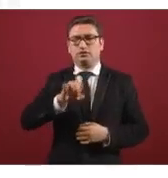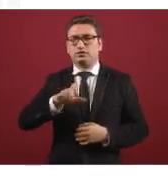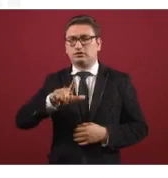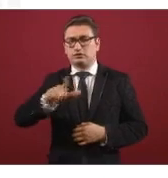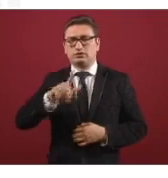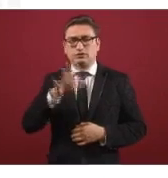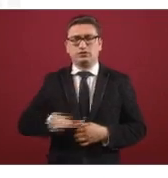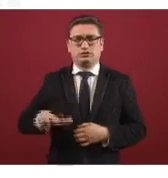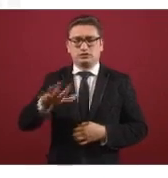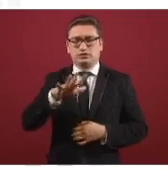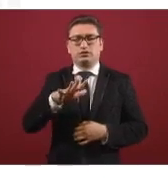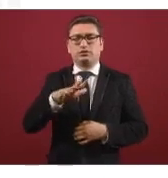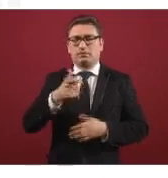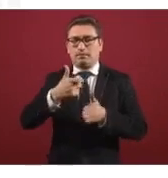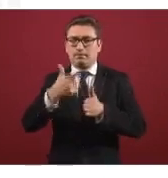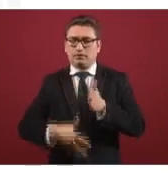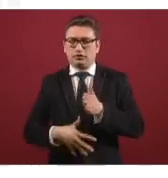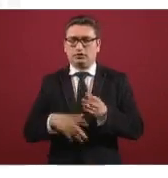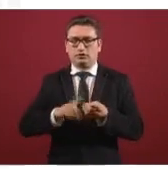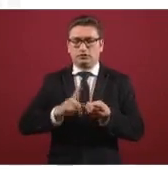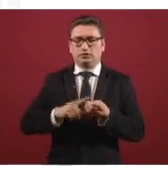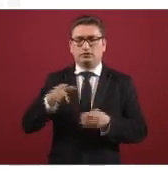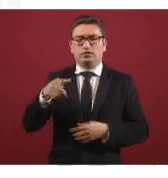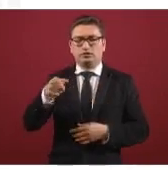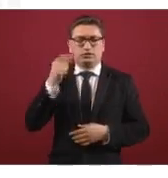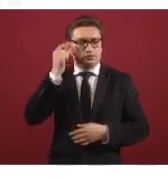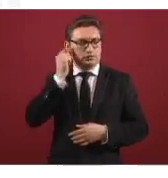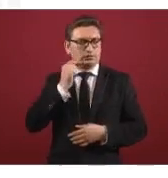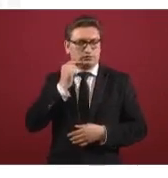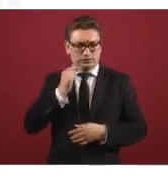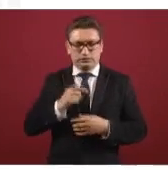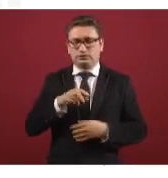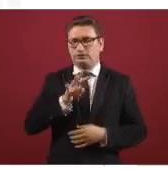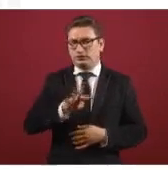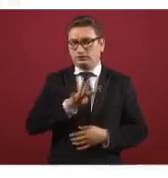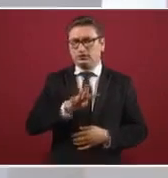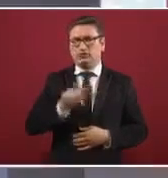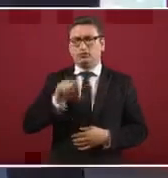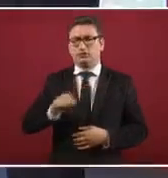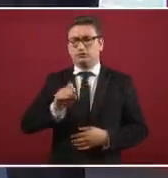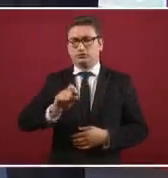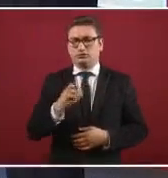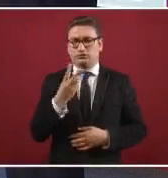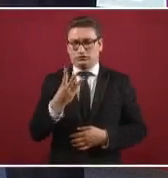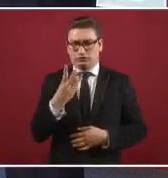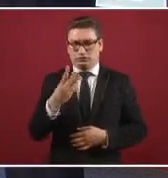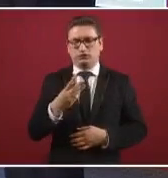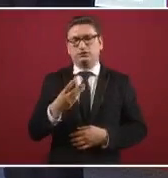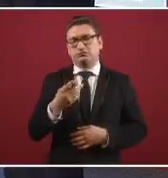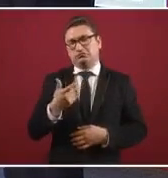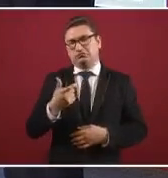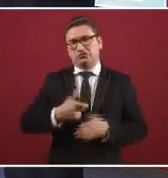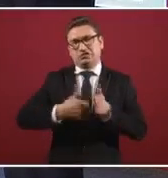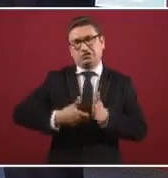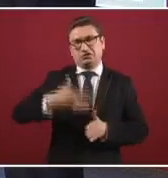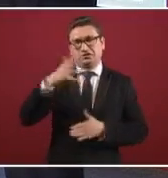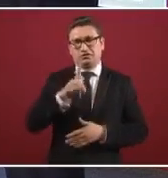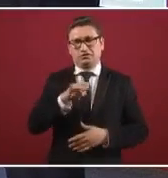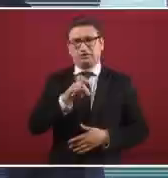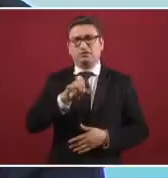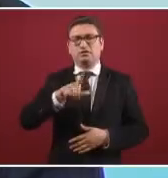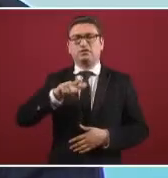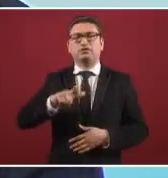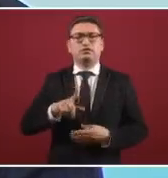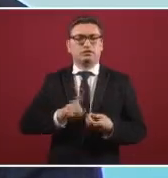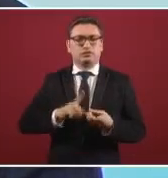en Coyuca de Benítez, en Guerrero, a 19 pesos con 23 centavos, y la más cara en diésel, 23